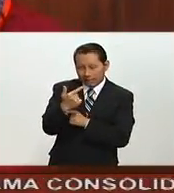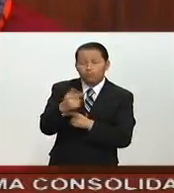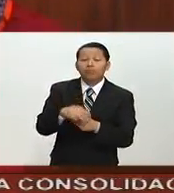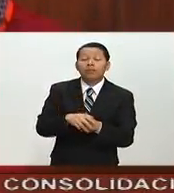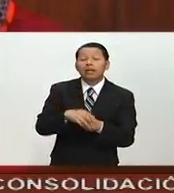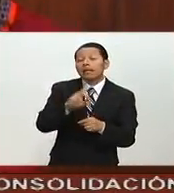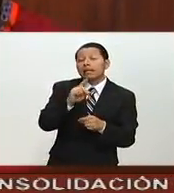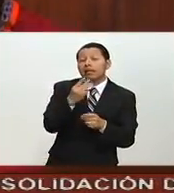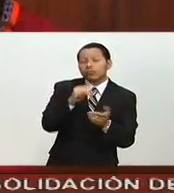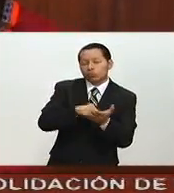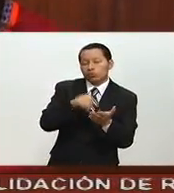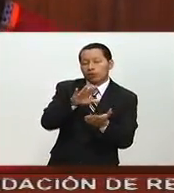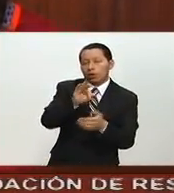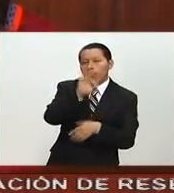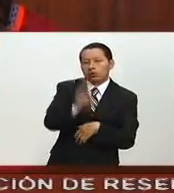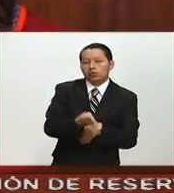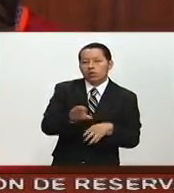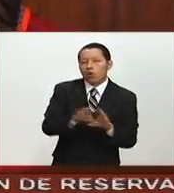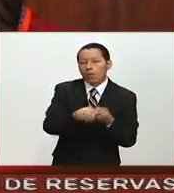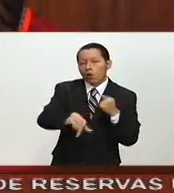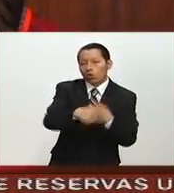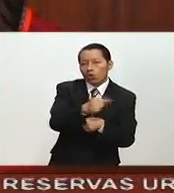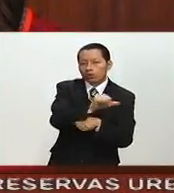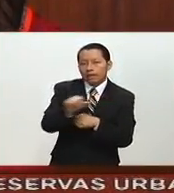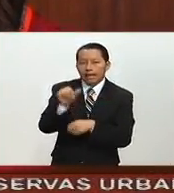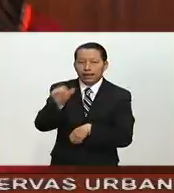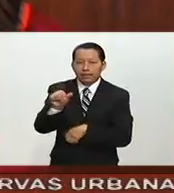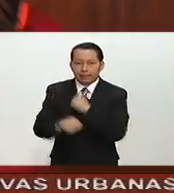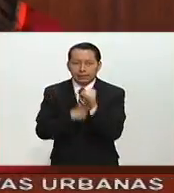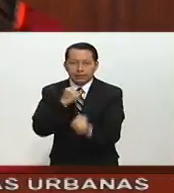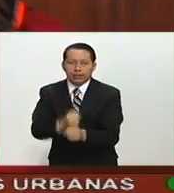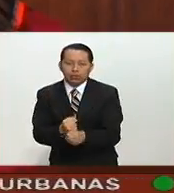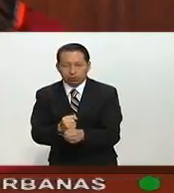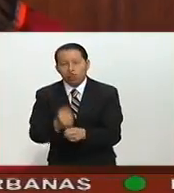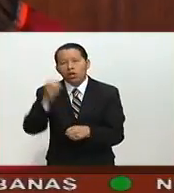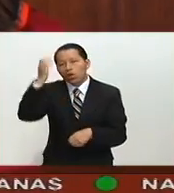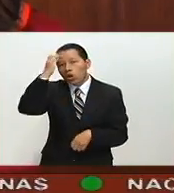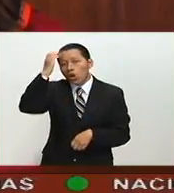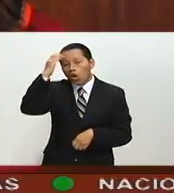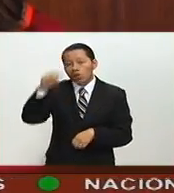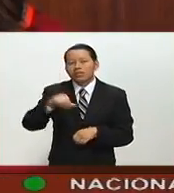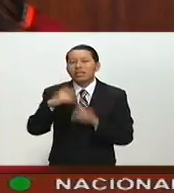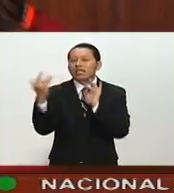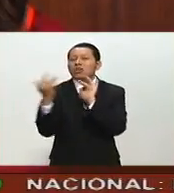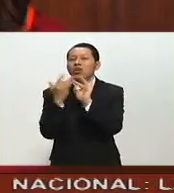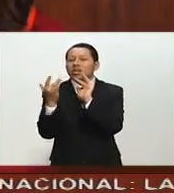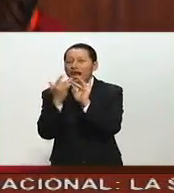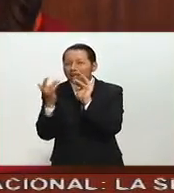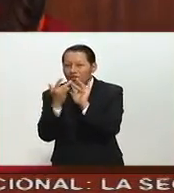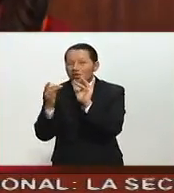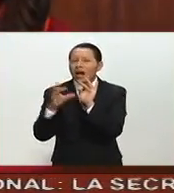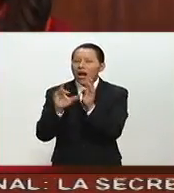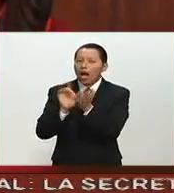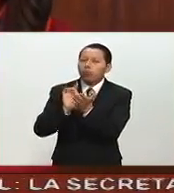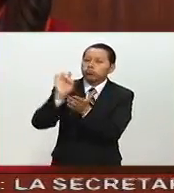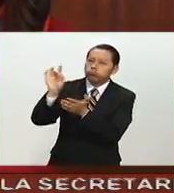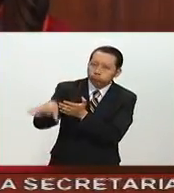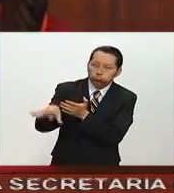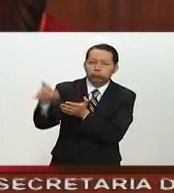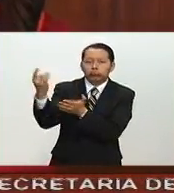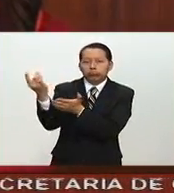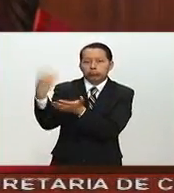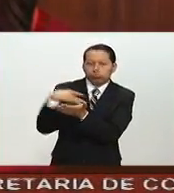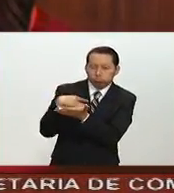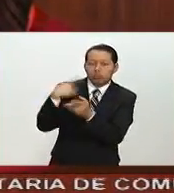36.7% de estos jóvenes entre 12 y 16 años conoce a alguien que ha enviado o reenviado por